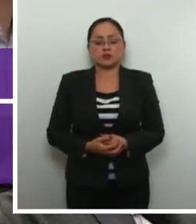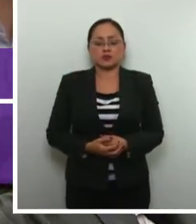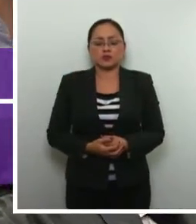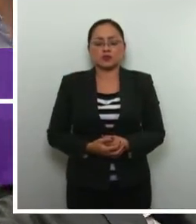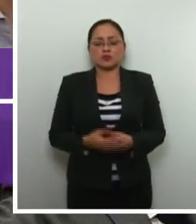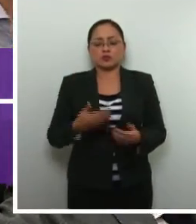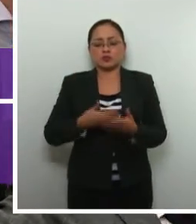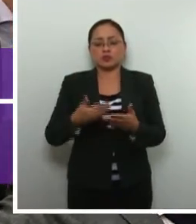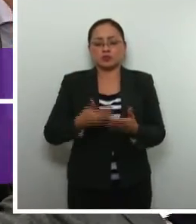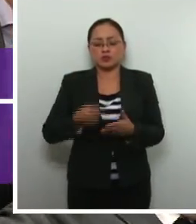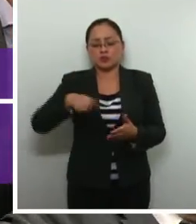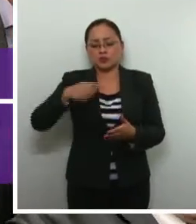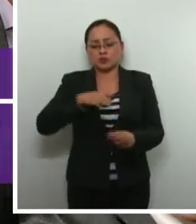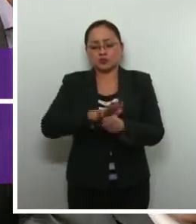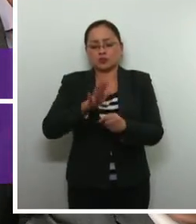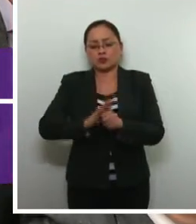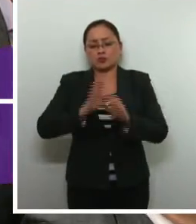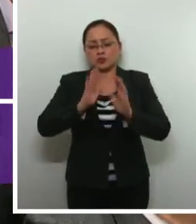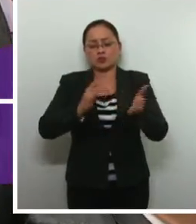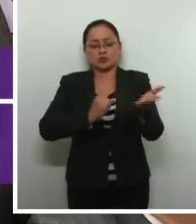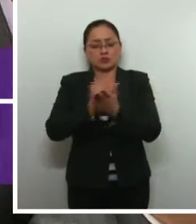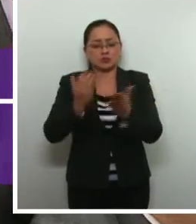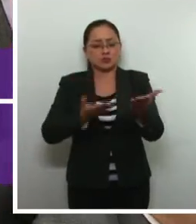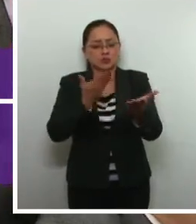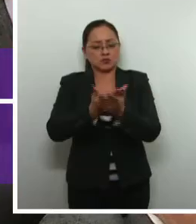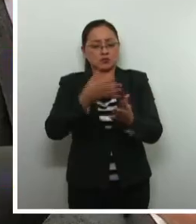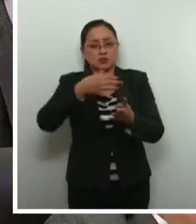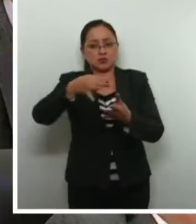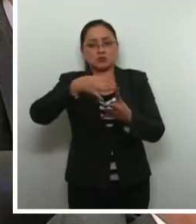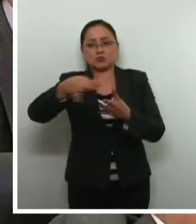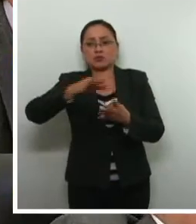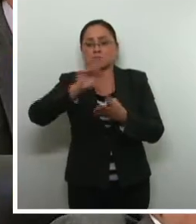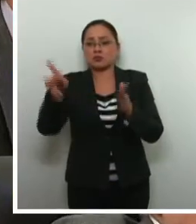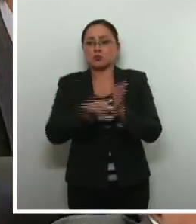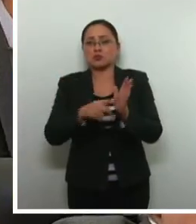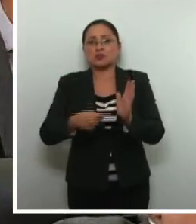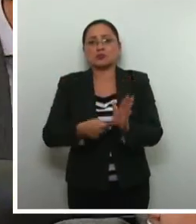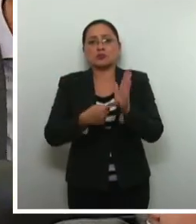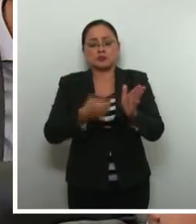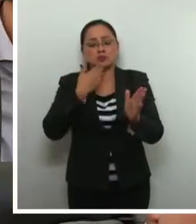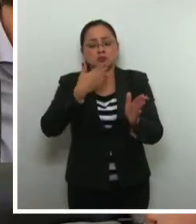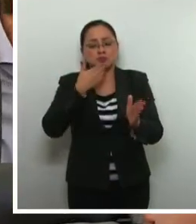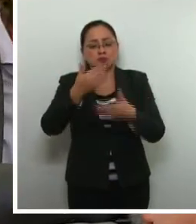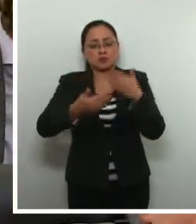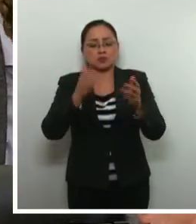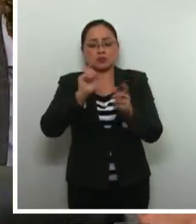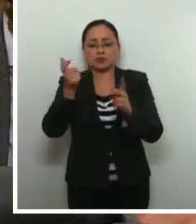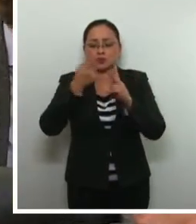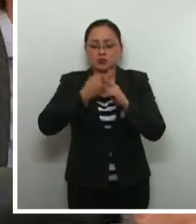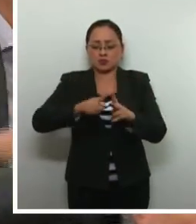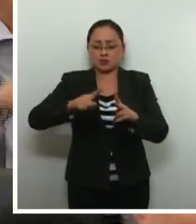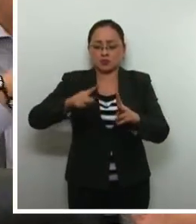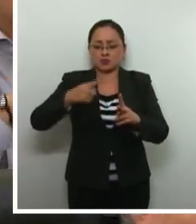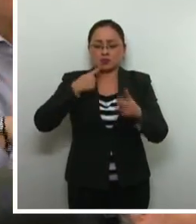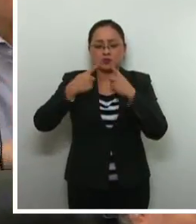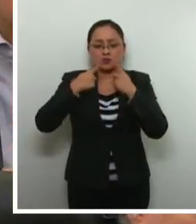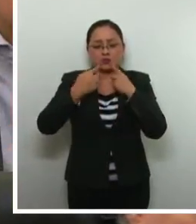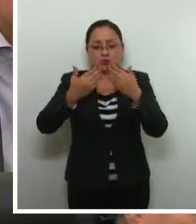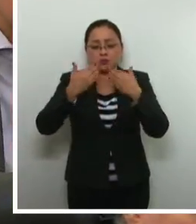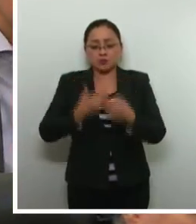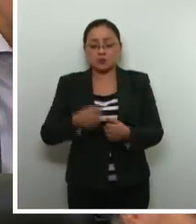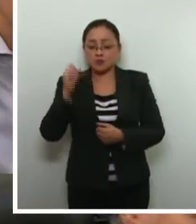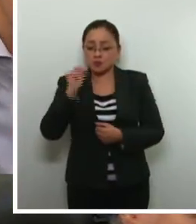Entonces estamos en función de los términos del dictamen y las reservas fueron debidamente presentadas al inicio de la discusión en lo general. Si